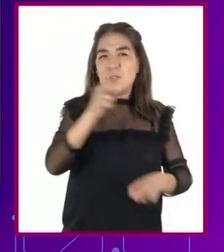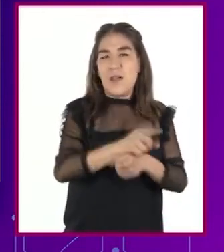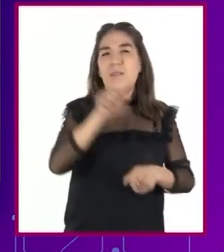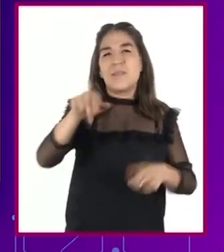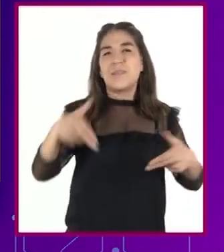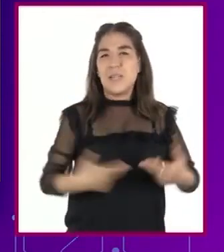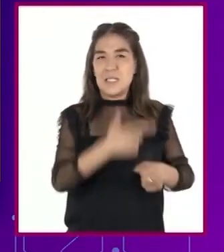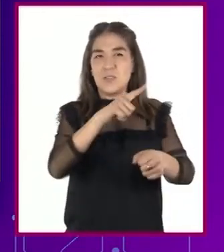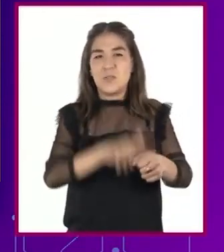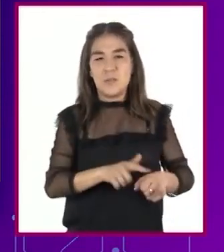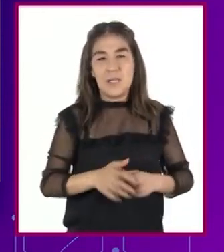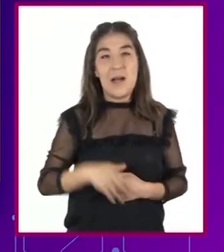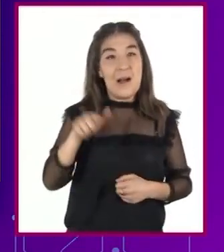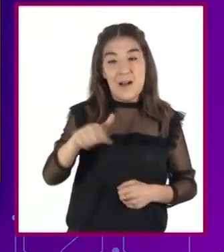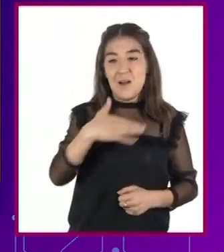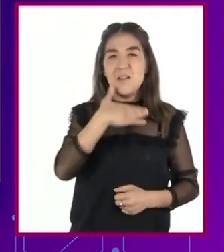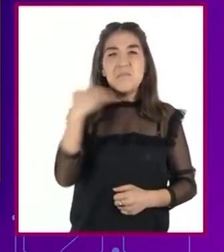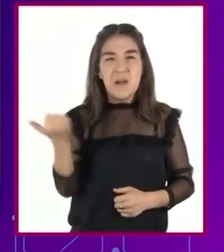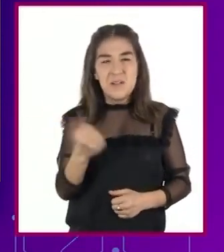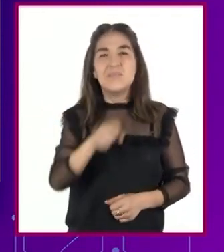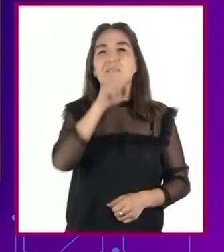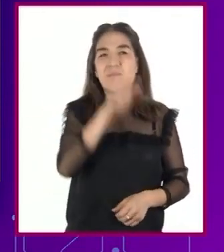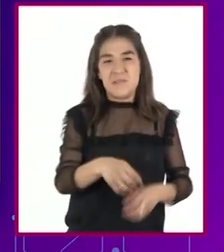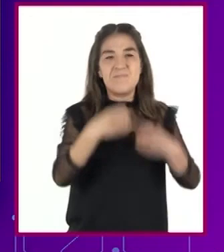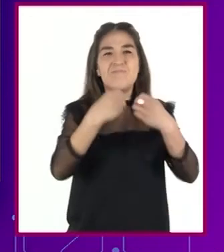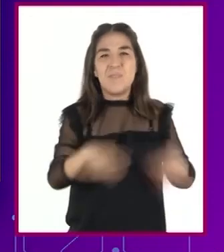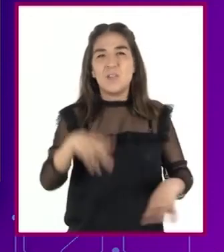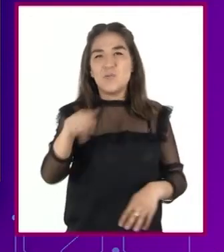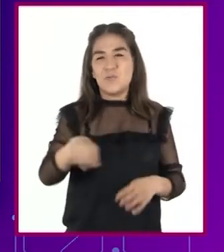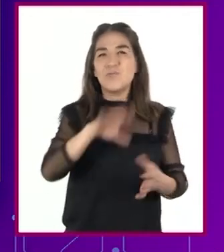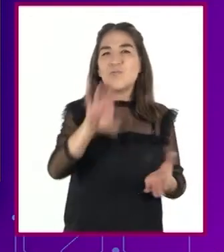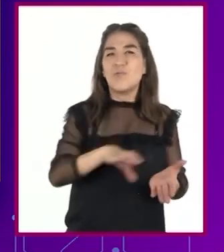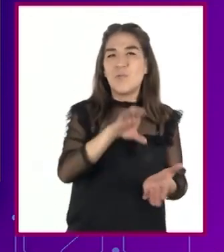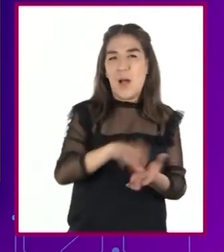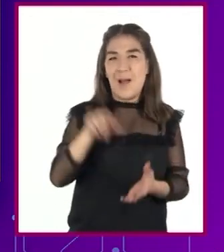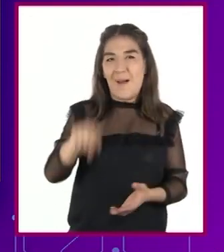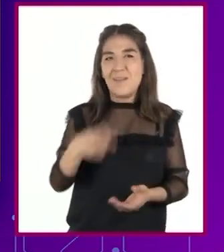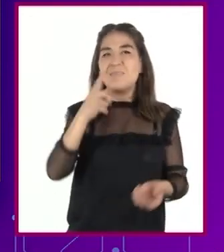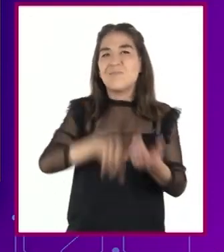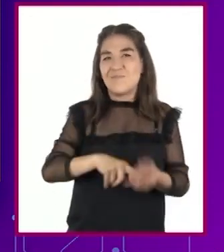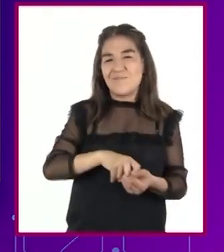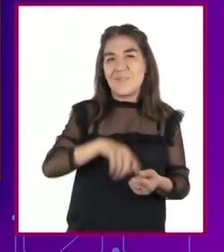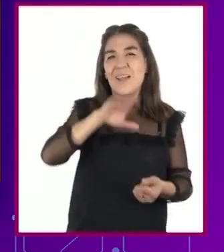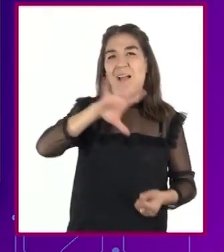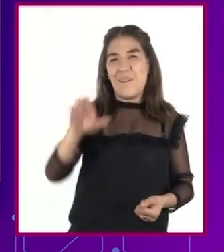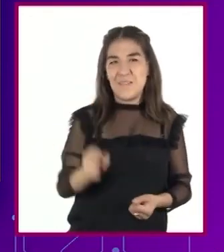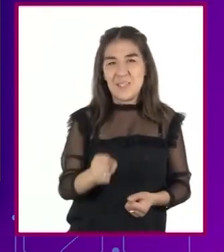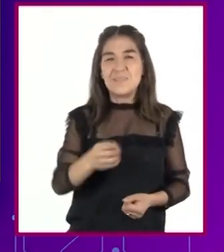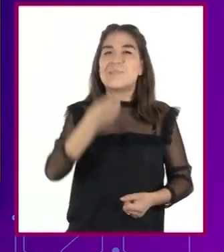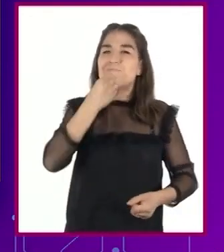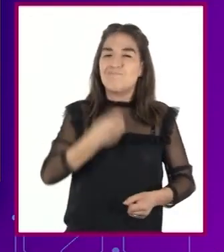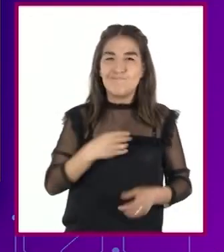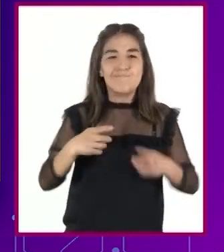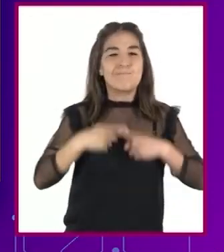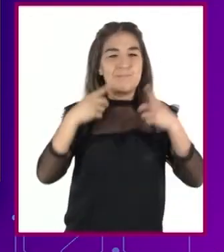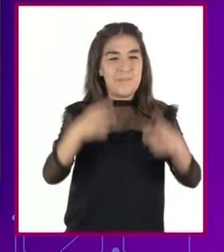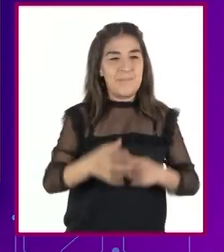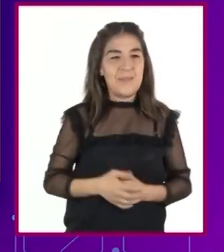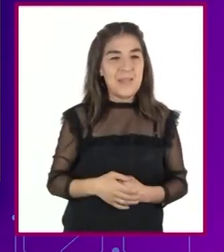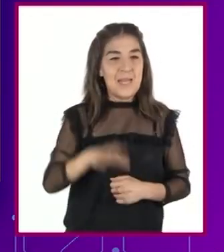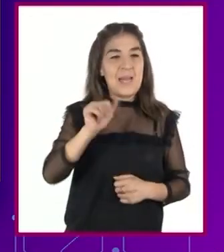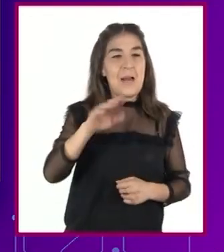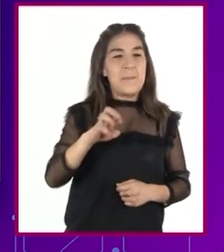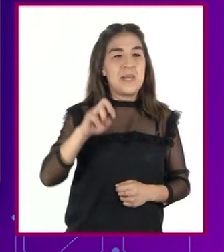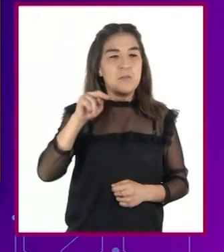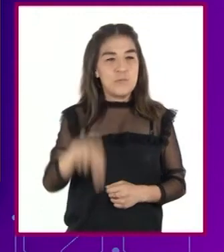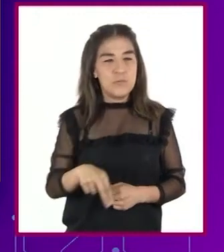Naciones. Alemania perdió también sus colonias en África y tuvo que ceder Togo y Camerún a Gran Bretaña y